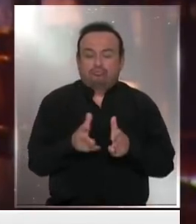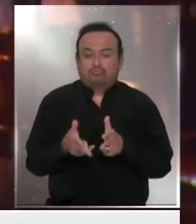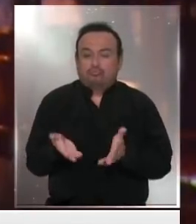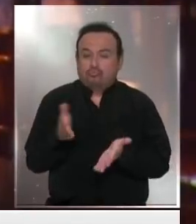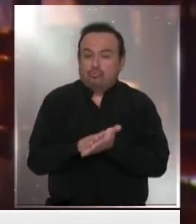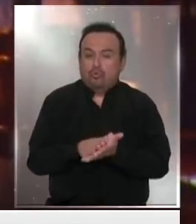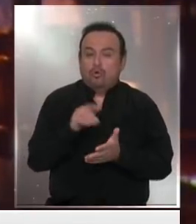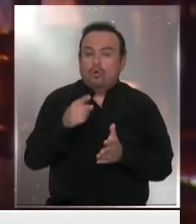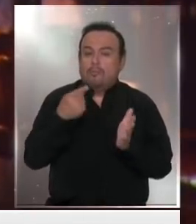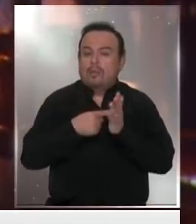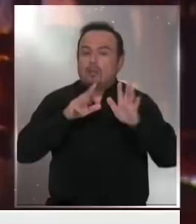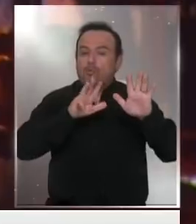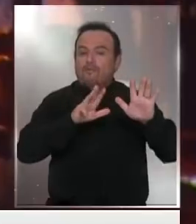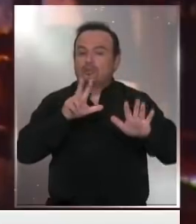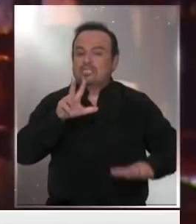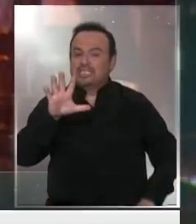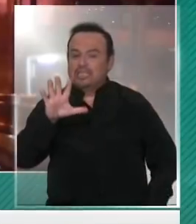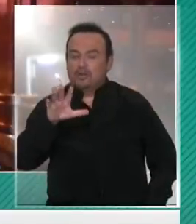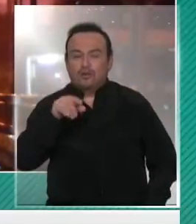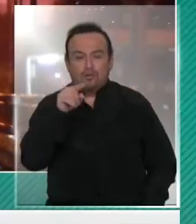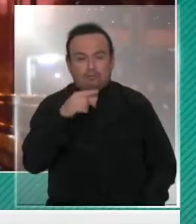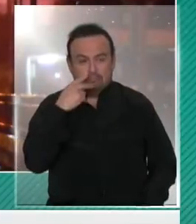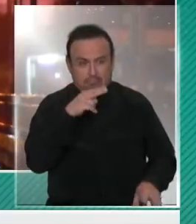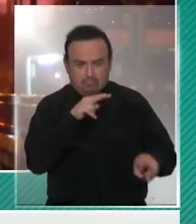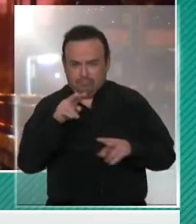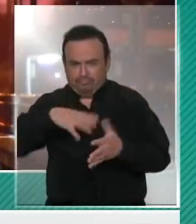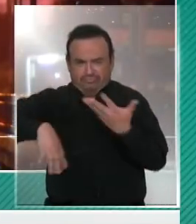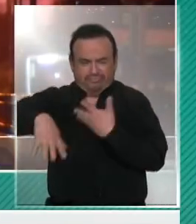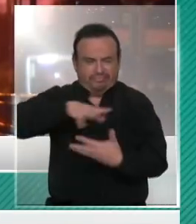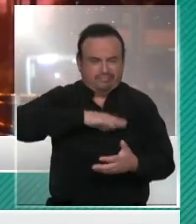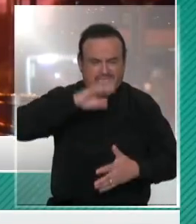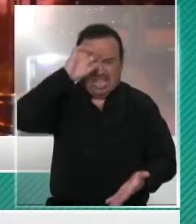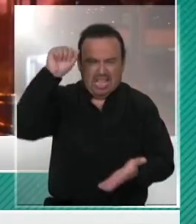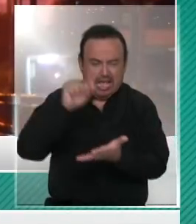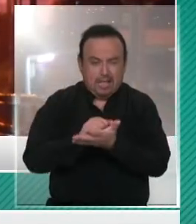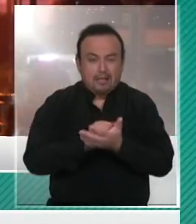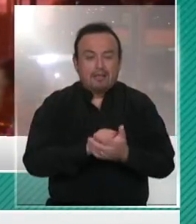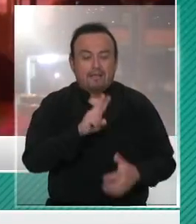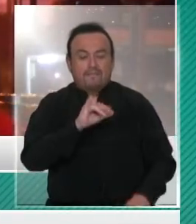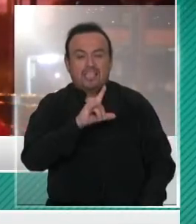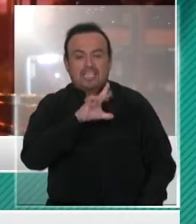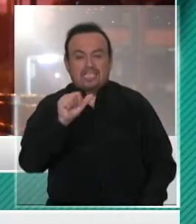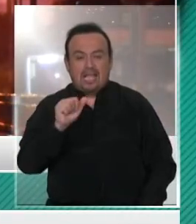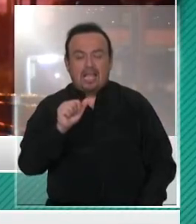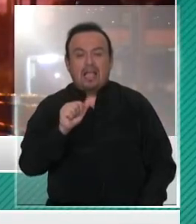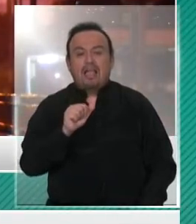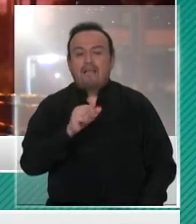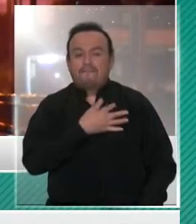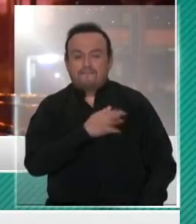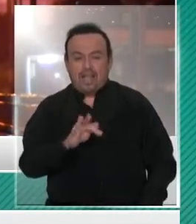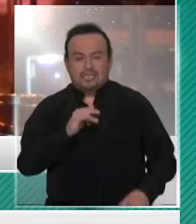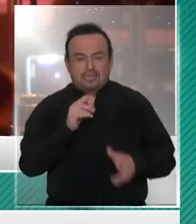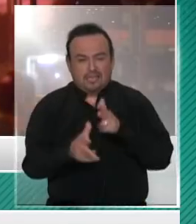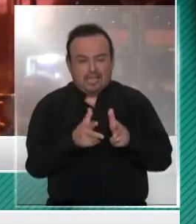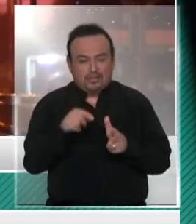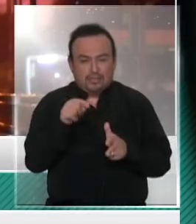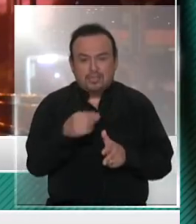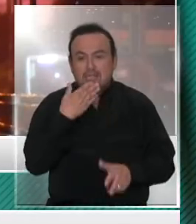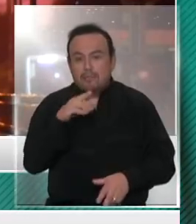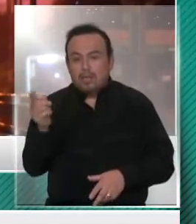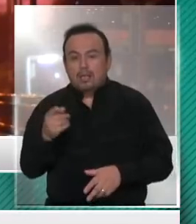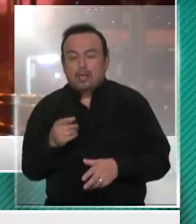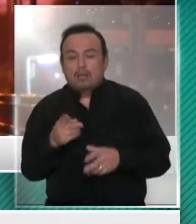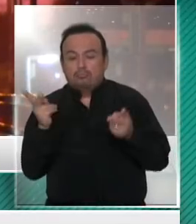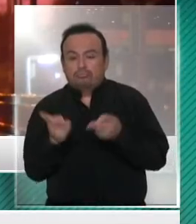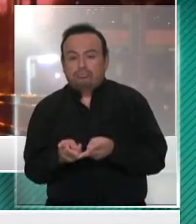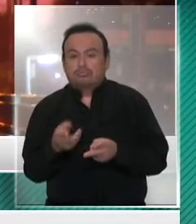que tuvo lugar en 1985. Ya veíamos lo que estaba ocurriendo precisamente en Villa Francia, en Estación Central, pero también en lo que está sucediendo en Huechuraba